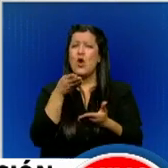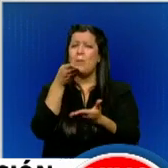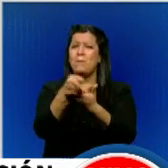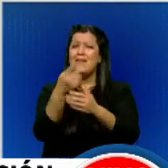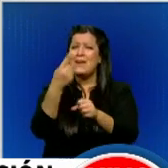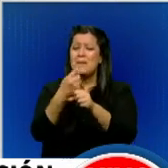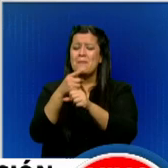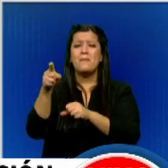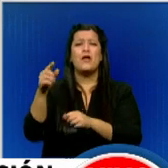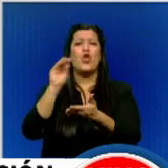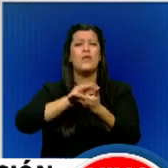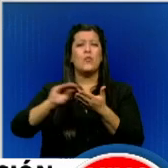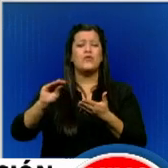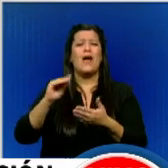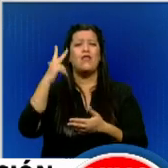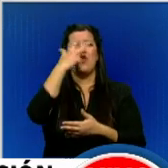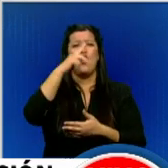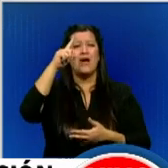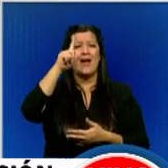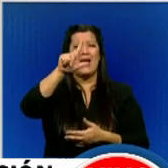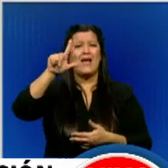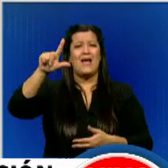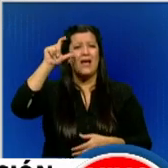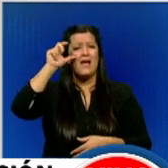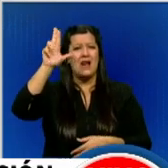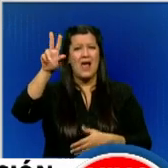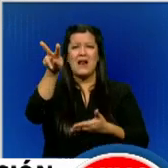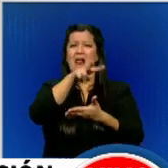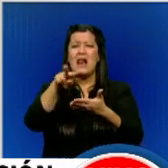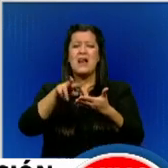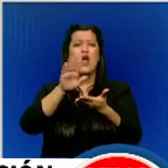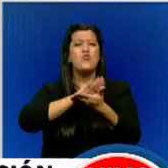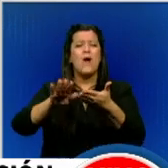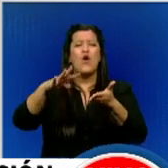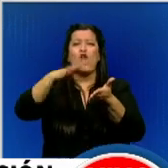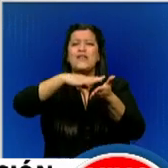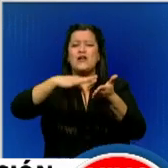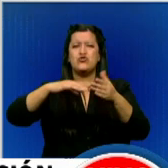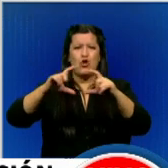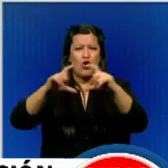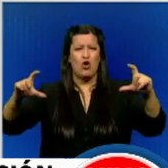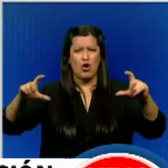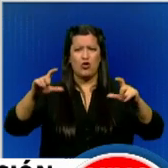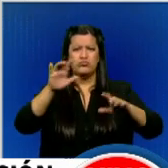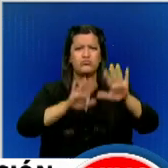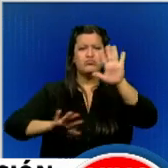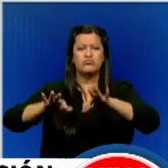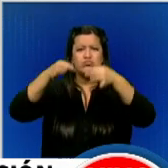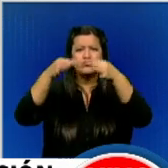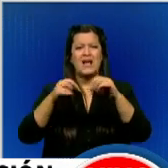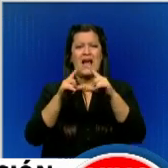diputado heller que lea la nueva el texto ordenado del artículo